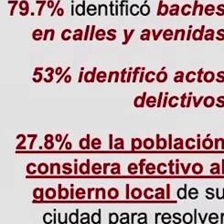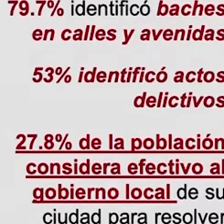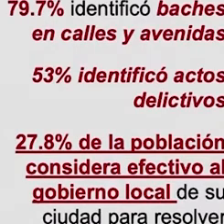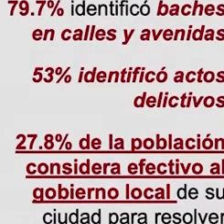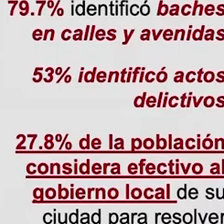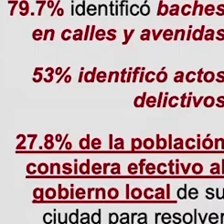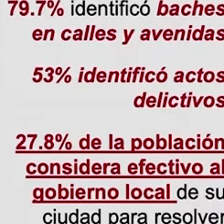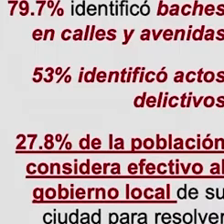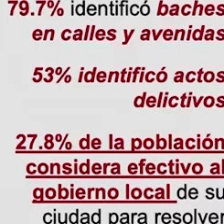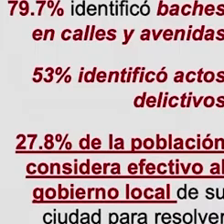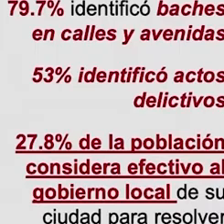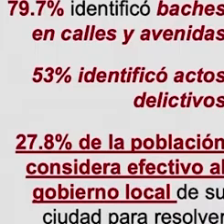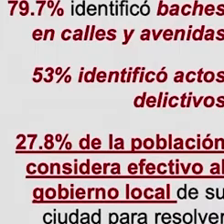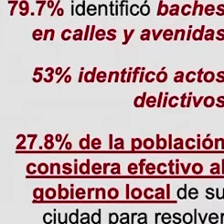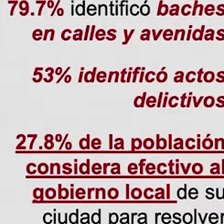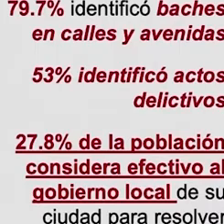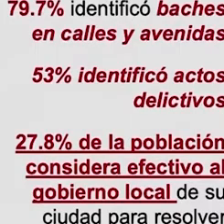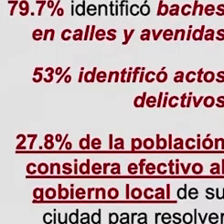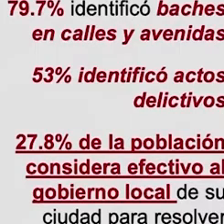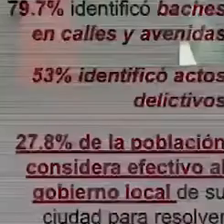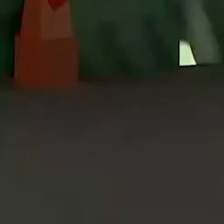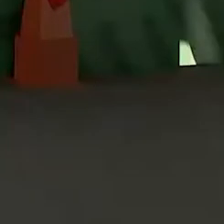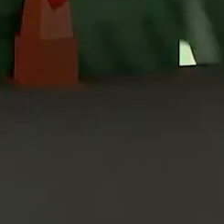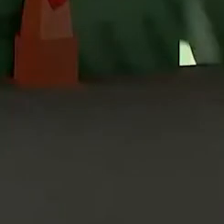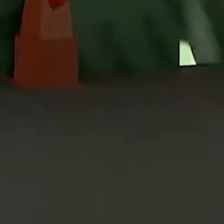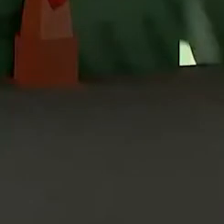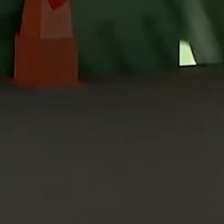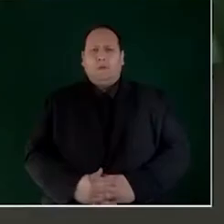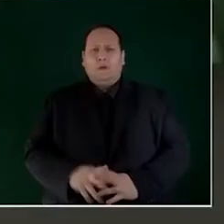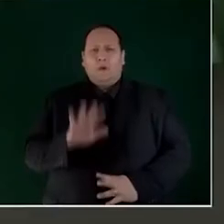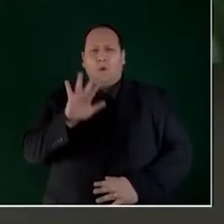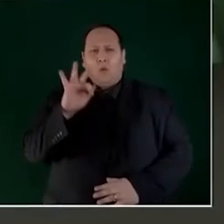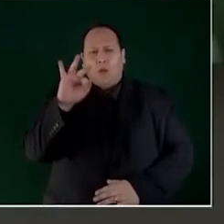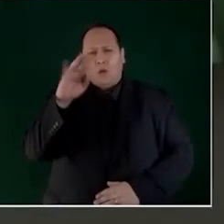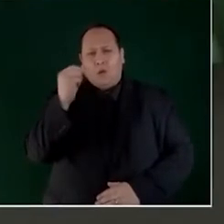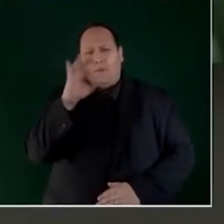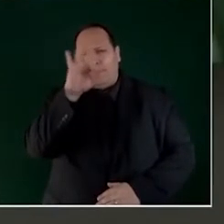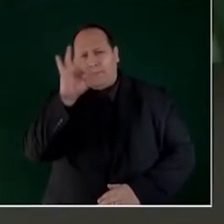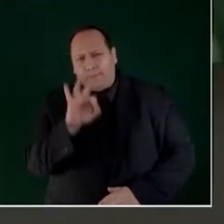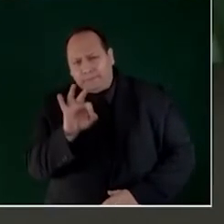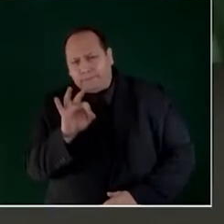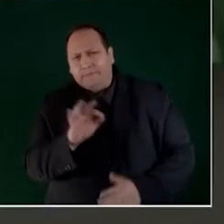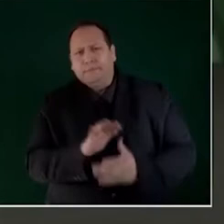Coladeras tapadas por acumulación de desechos, 49%.